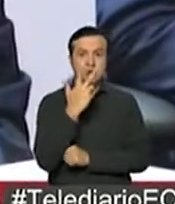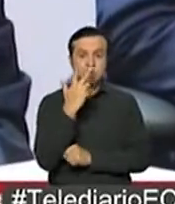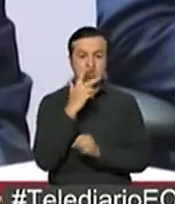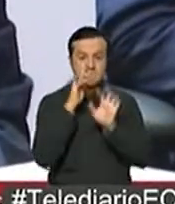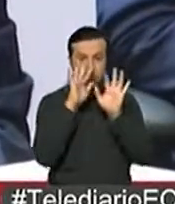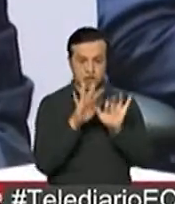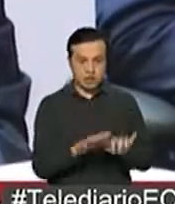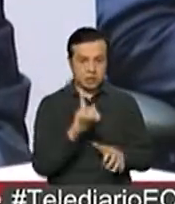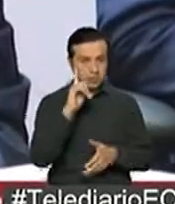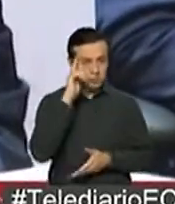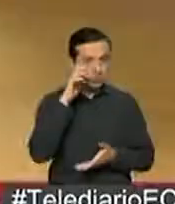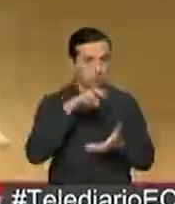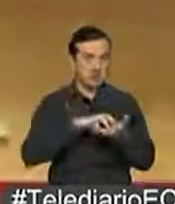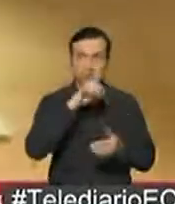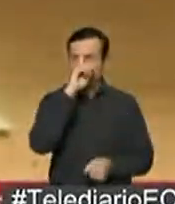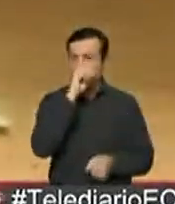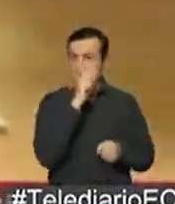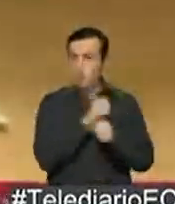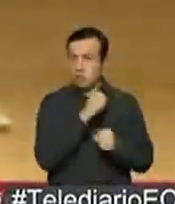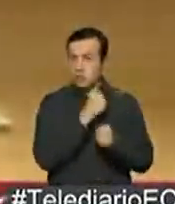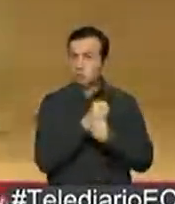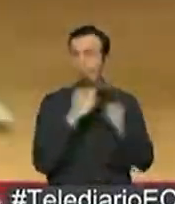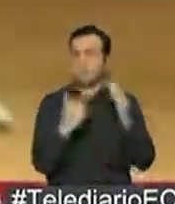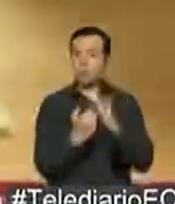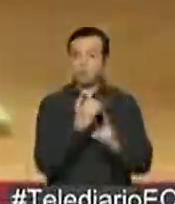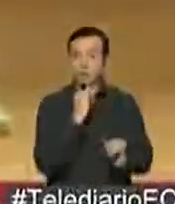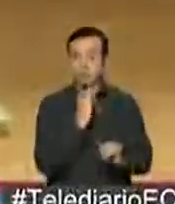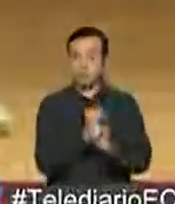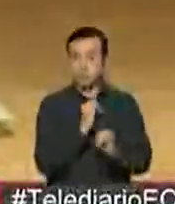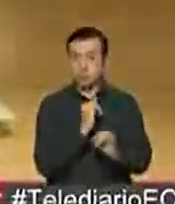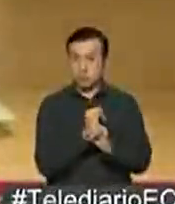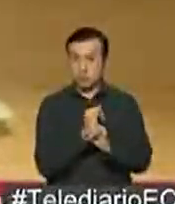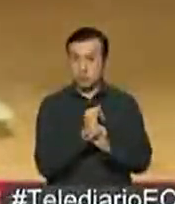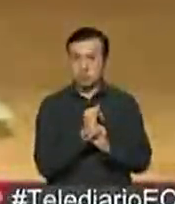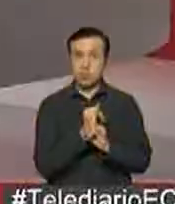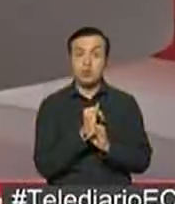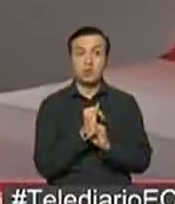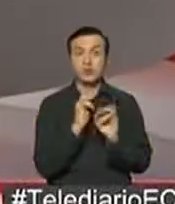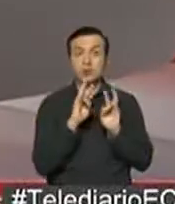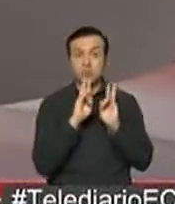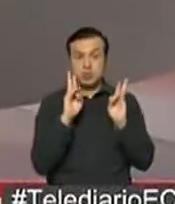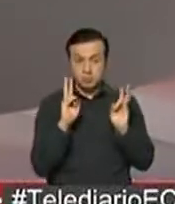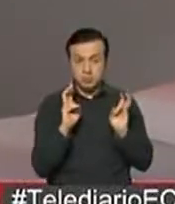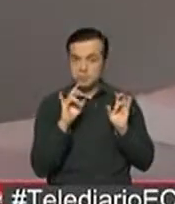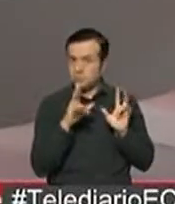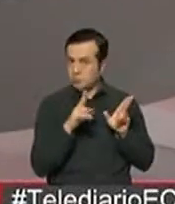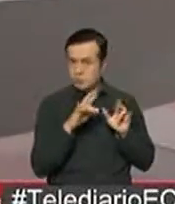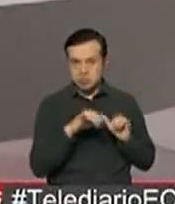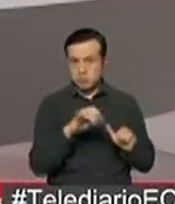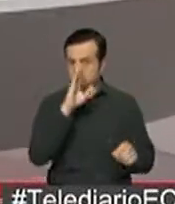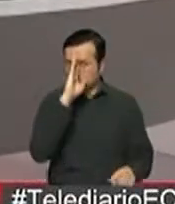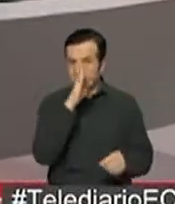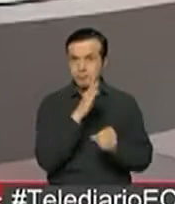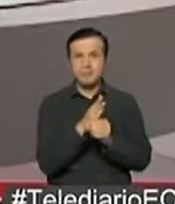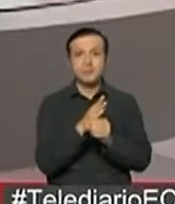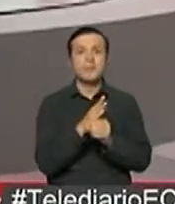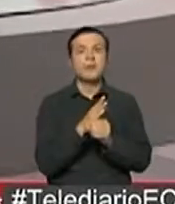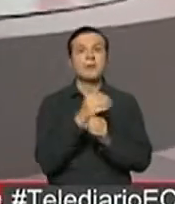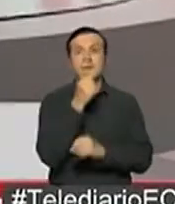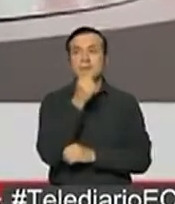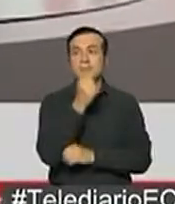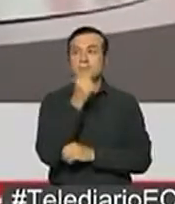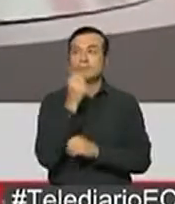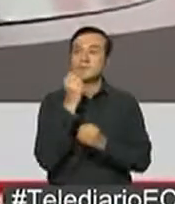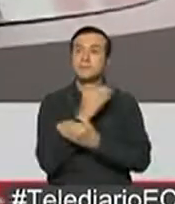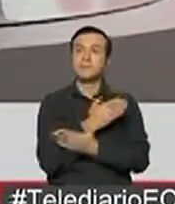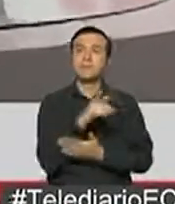anticorrupción el trabajo que realiza esta institución para combatir los delitos contra la administración pública se mantiene necesitando recibir demandas de entrevistas para